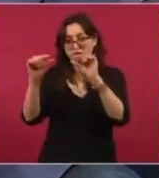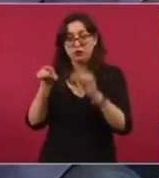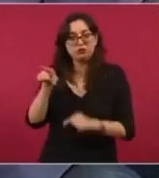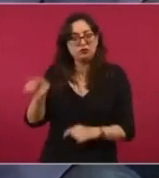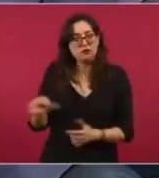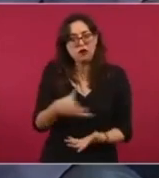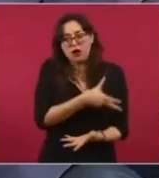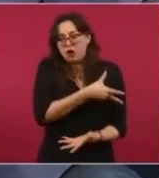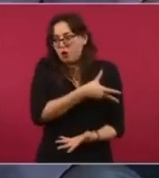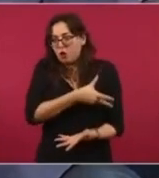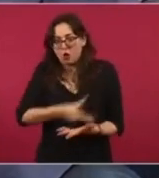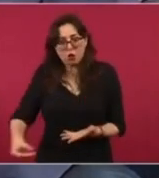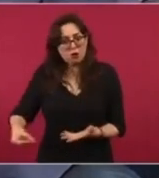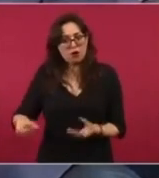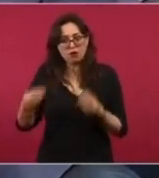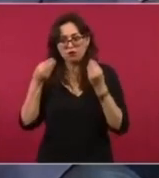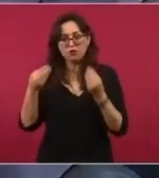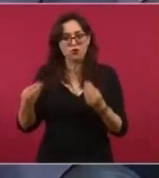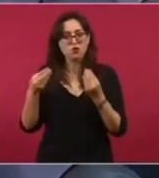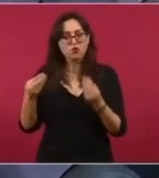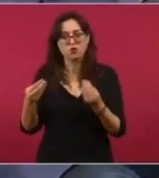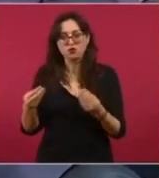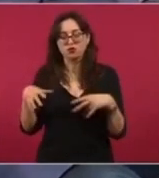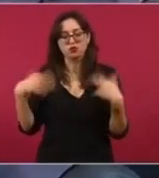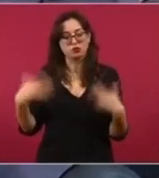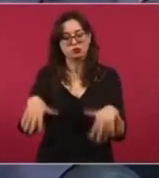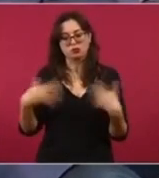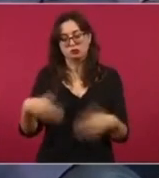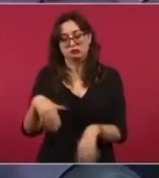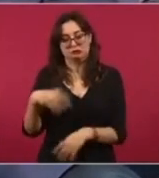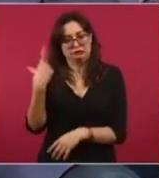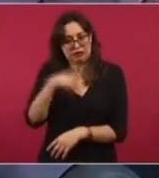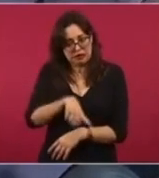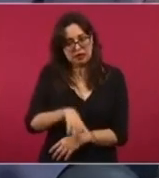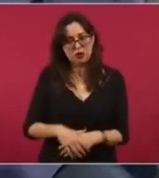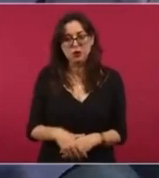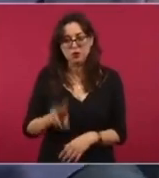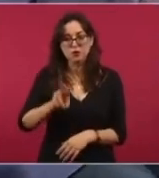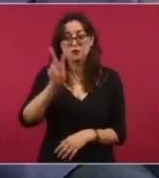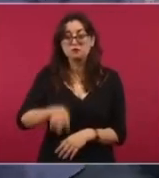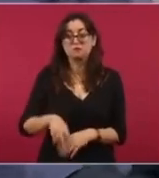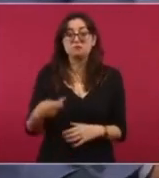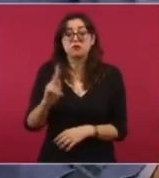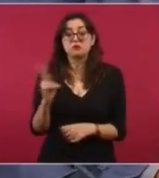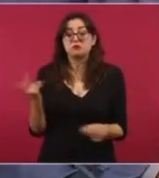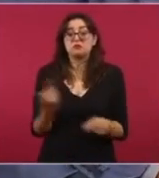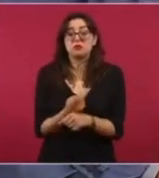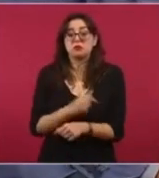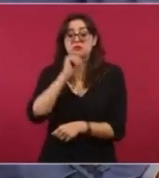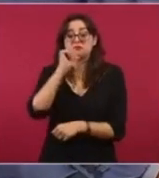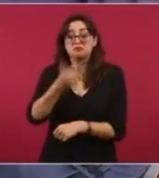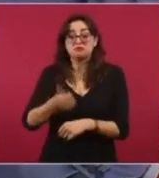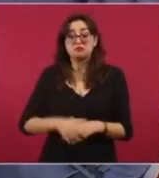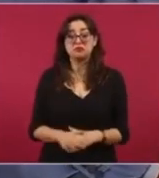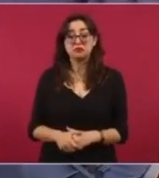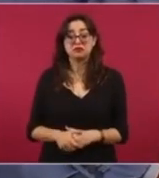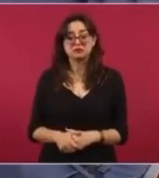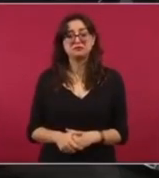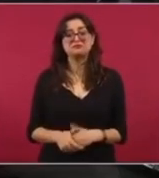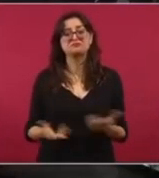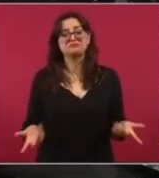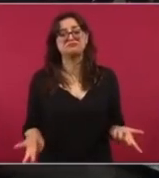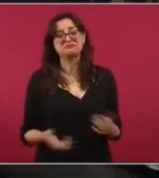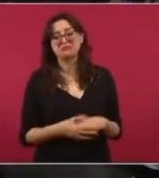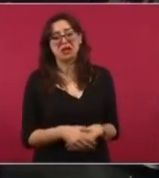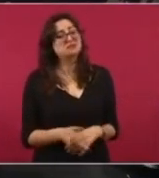verdaderamente pues de pena ajena, pero no pasa nada en la universidad de esta Anáhuac. No pasó nada cuando